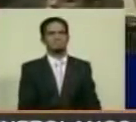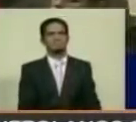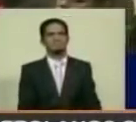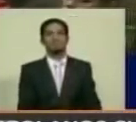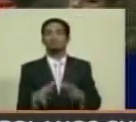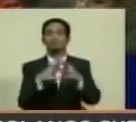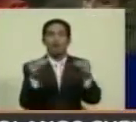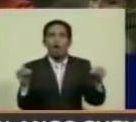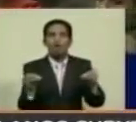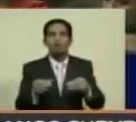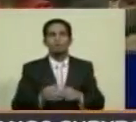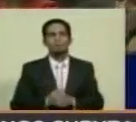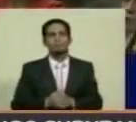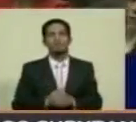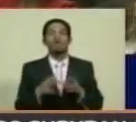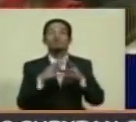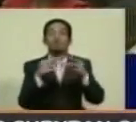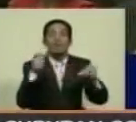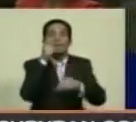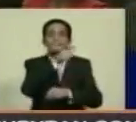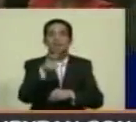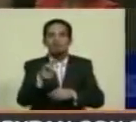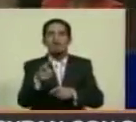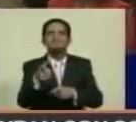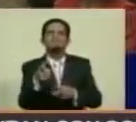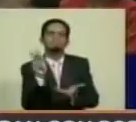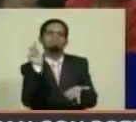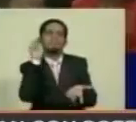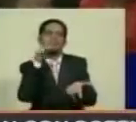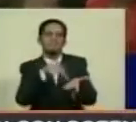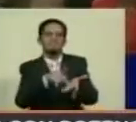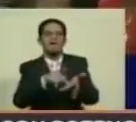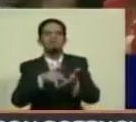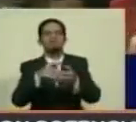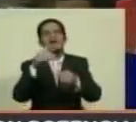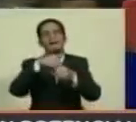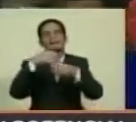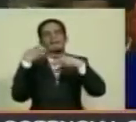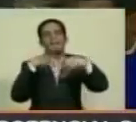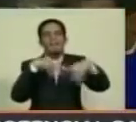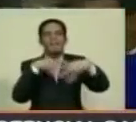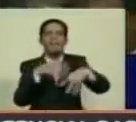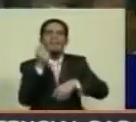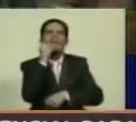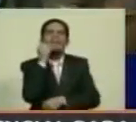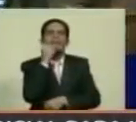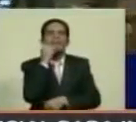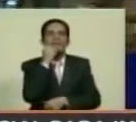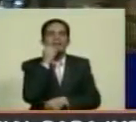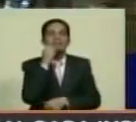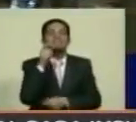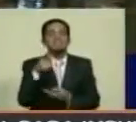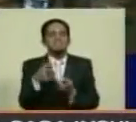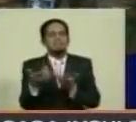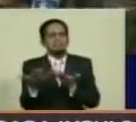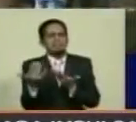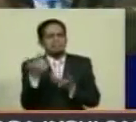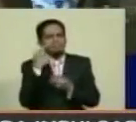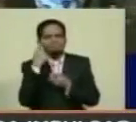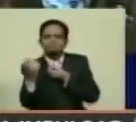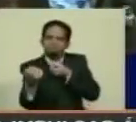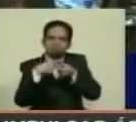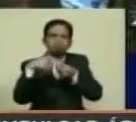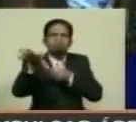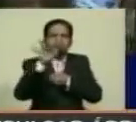Todos participaron en esos eventos de violencia extrema y fueron reclutando a los